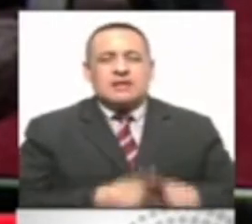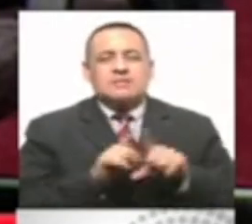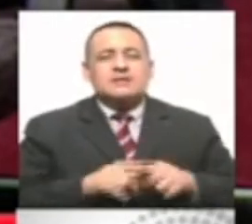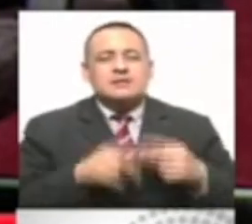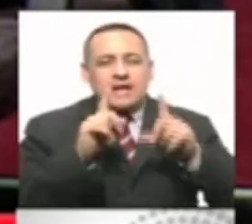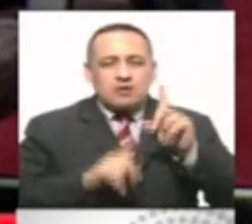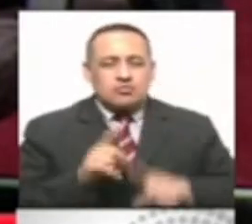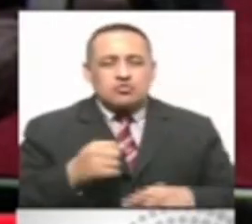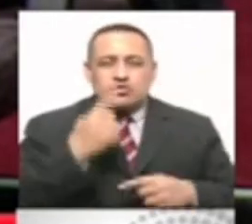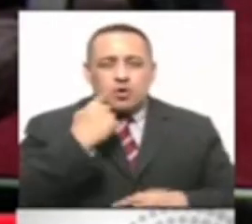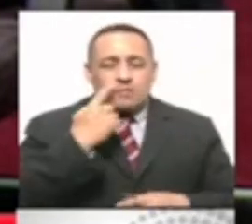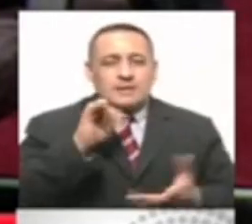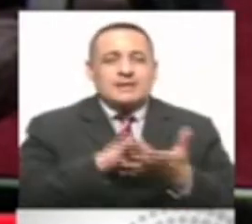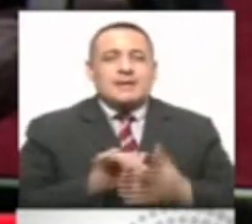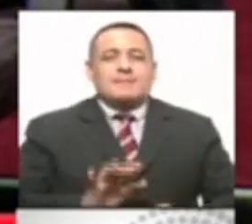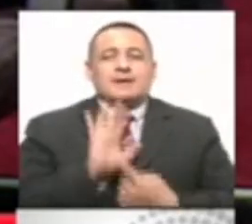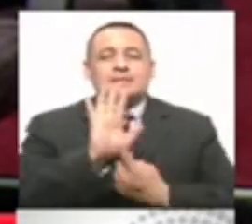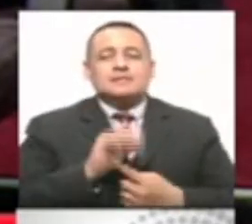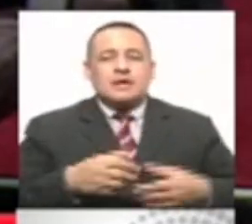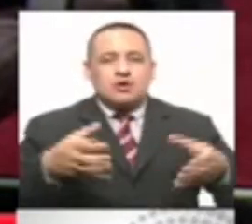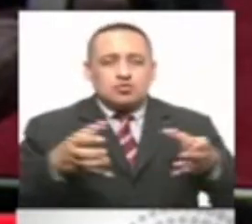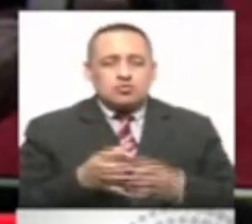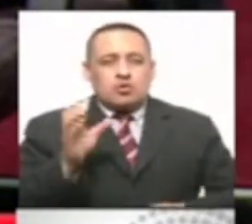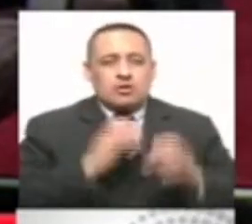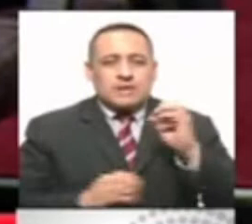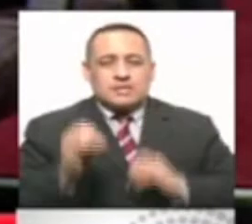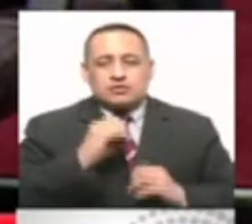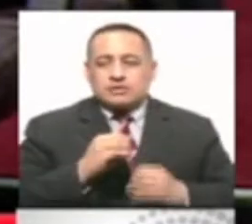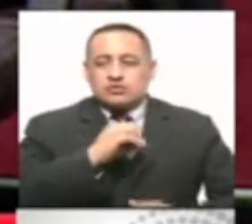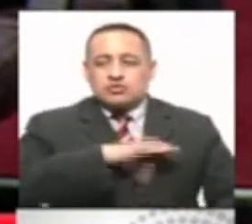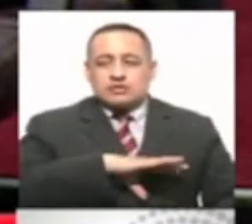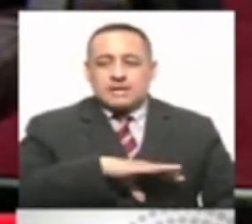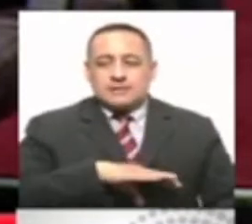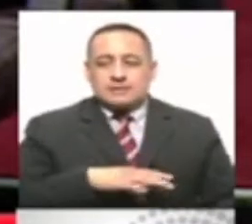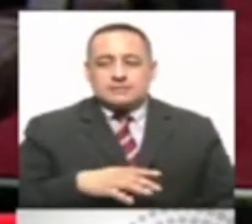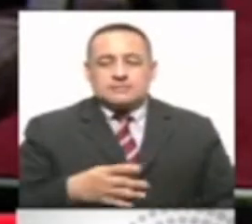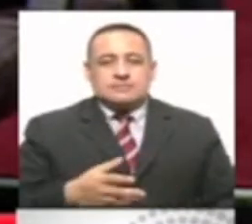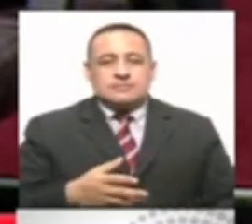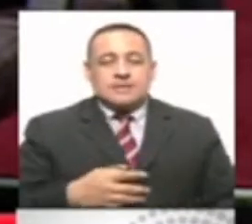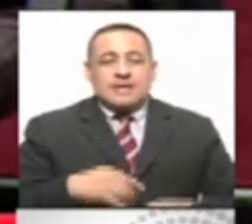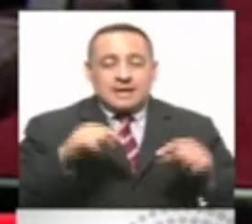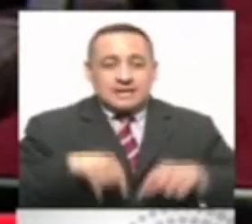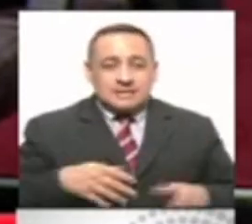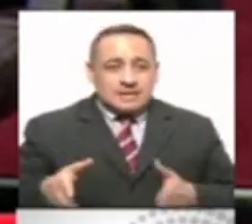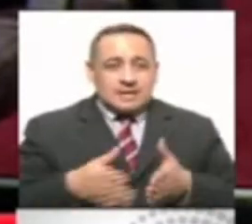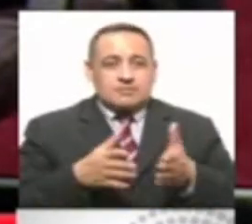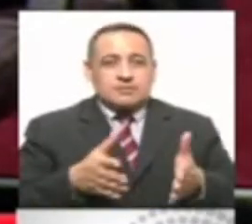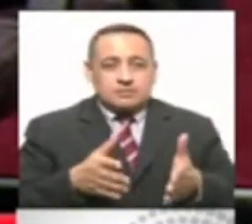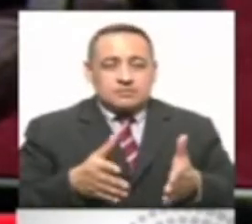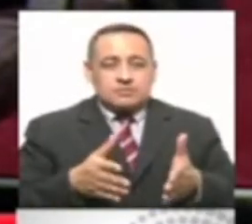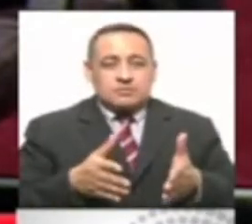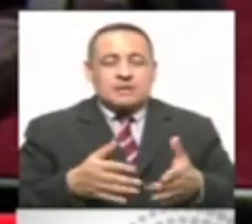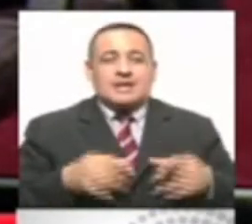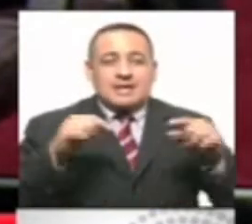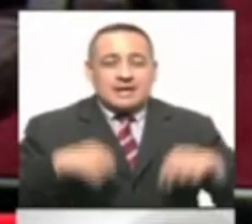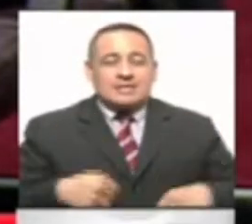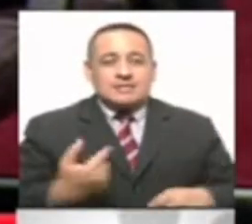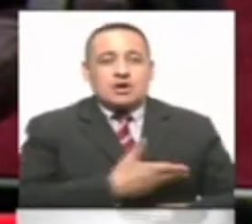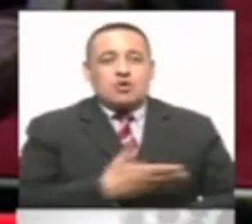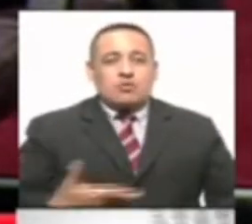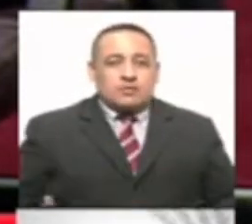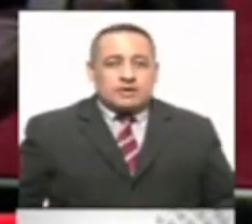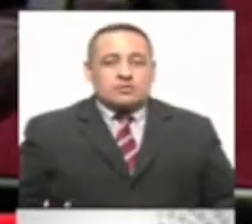aquellos hombres que representan a grupos, organizaciones sociales. En ese sentido, este